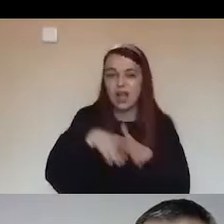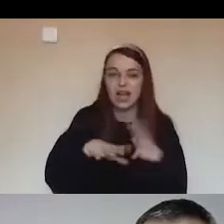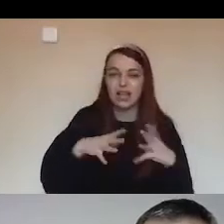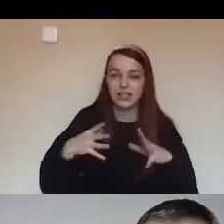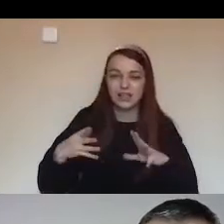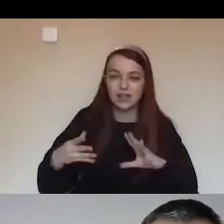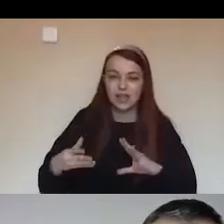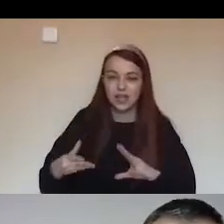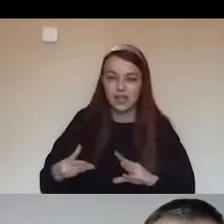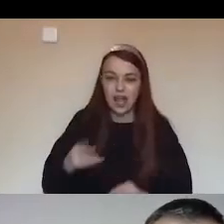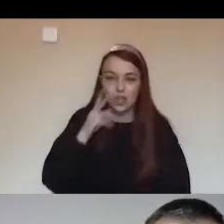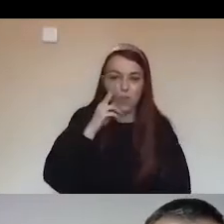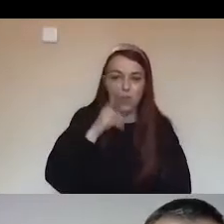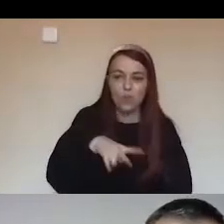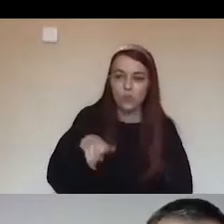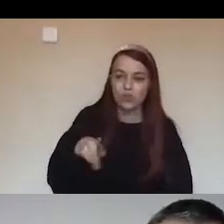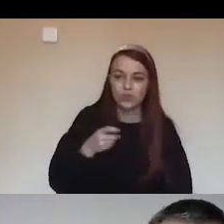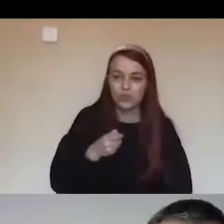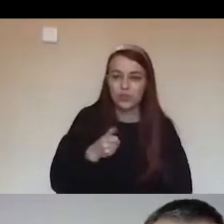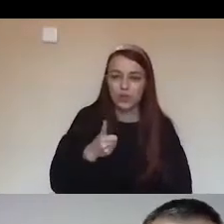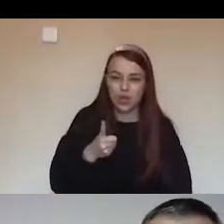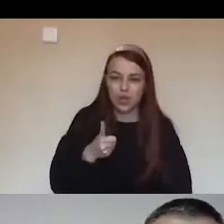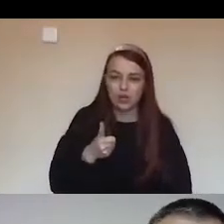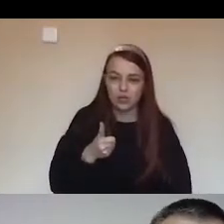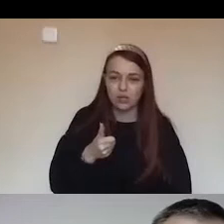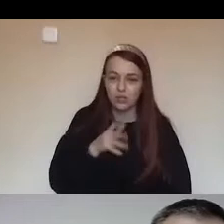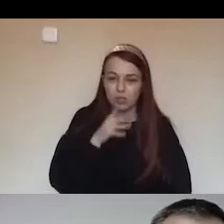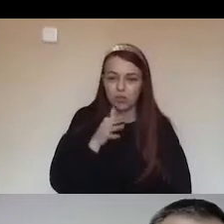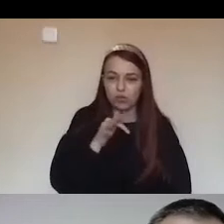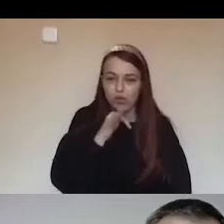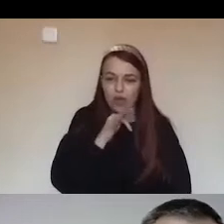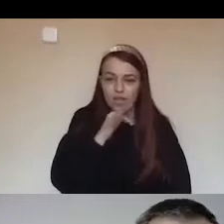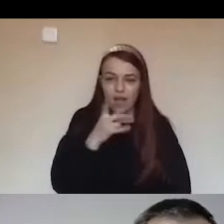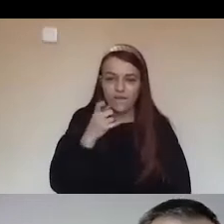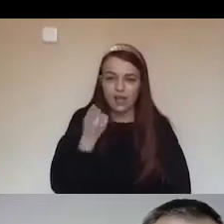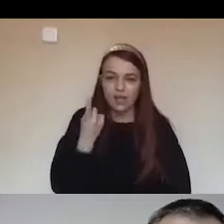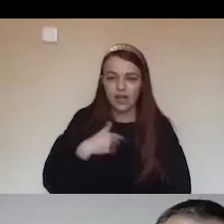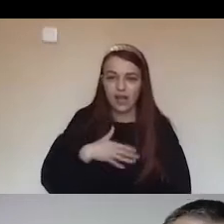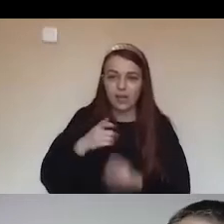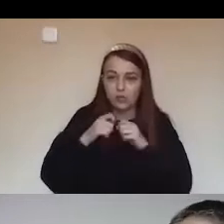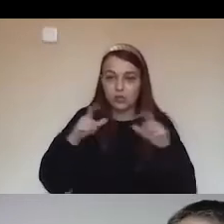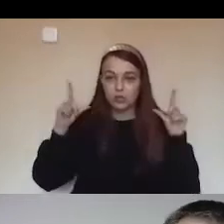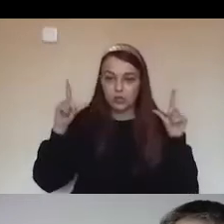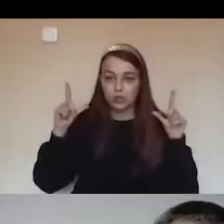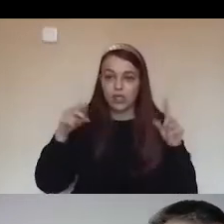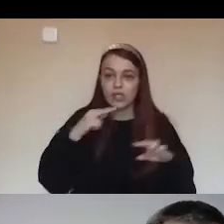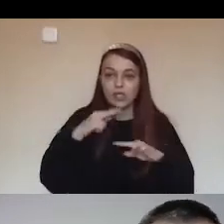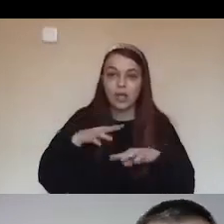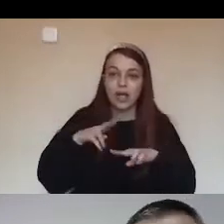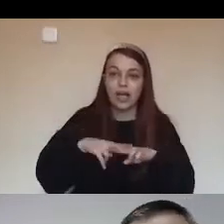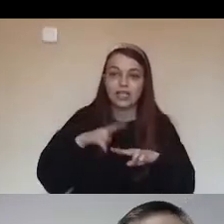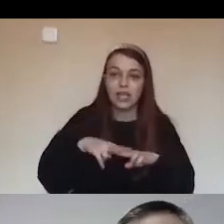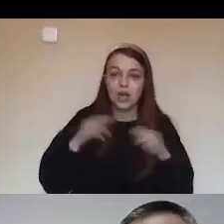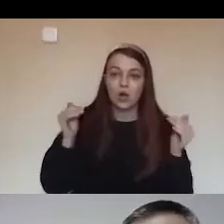muy poca accesibilidad en los museos, recorrido, y que se nos ve muy poco, así que lanzamos un hashtag por la inclusión en cualquier idioma, Thursdays